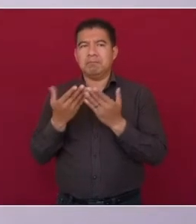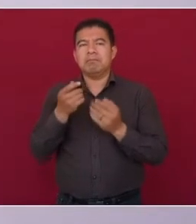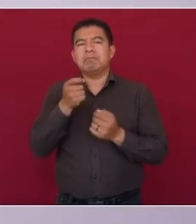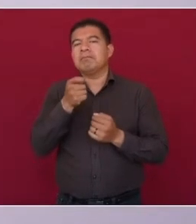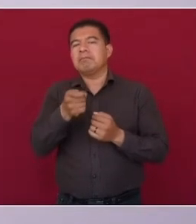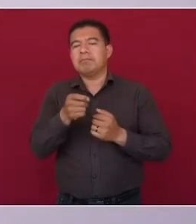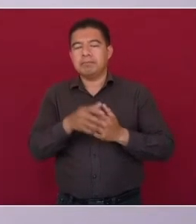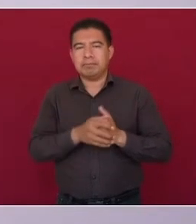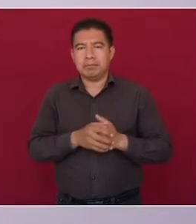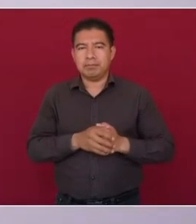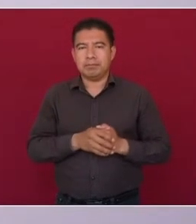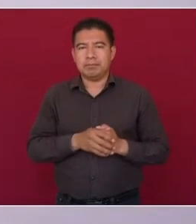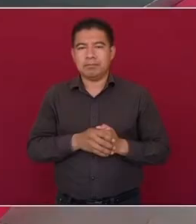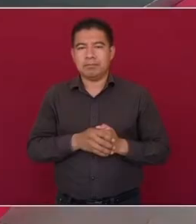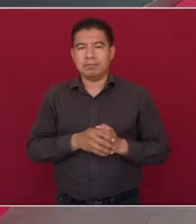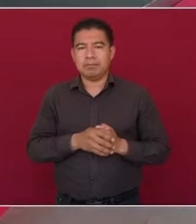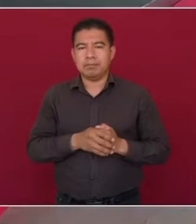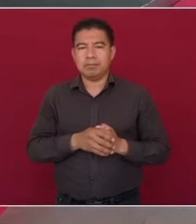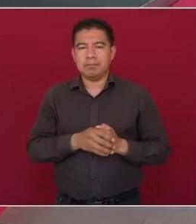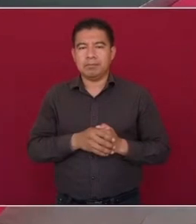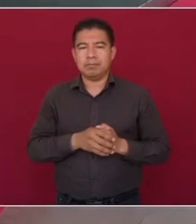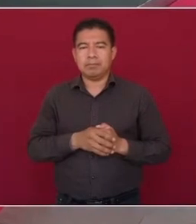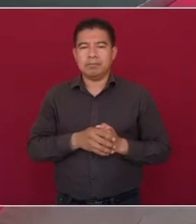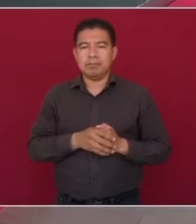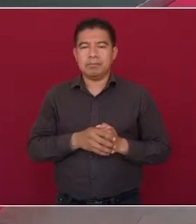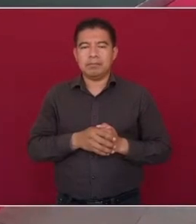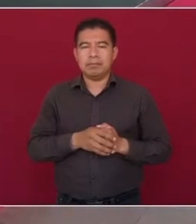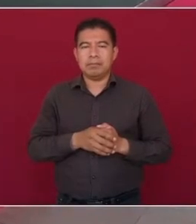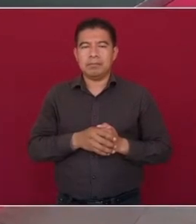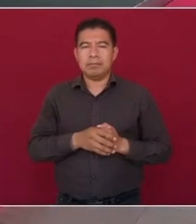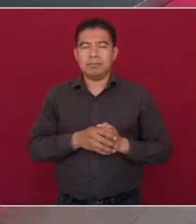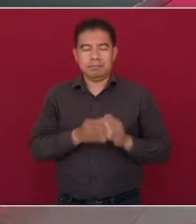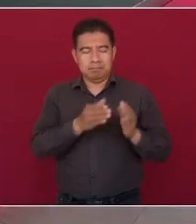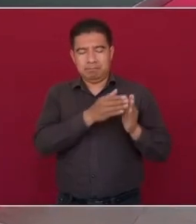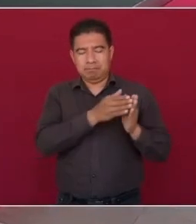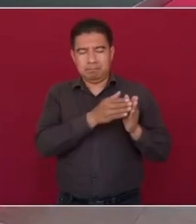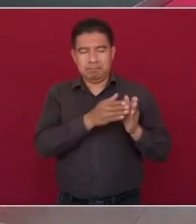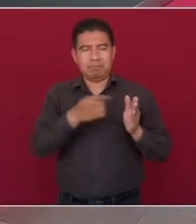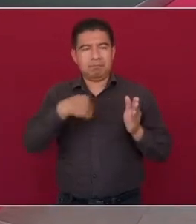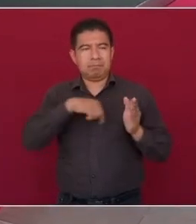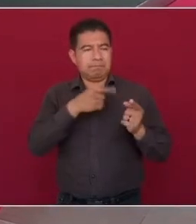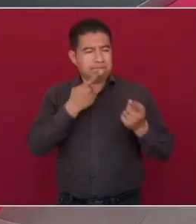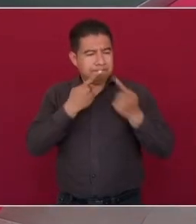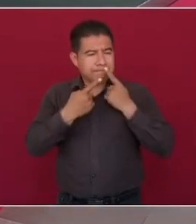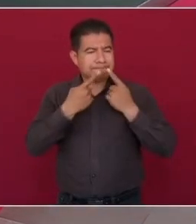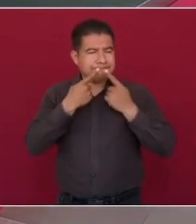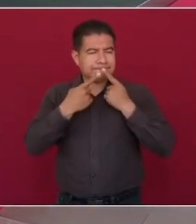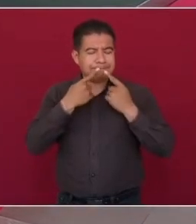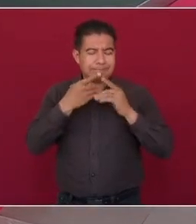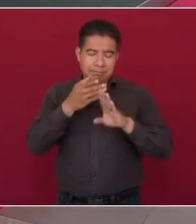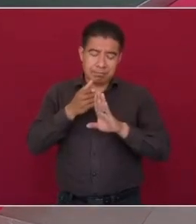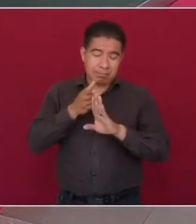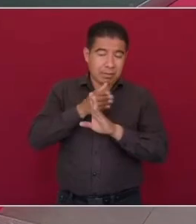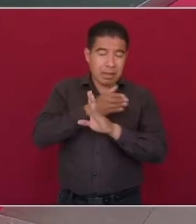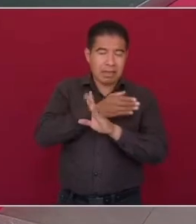con tiempo se decidió construir esta refinería.